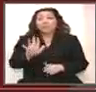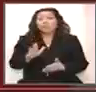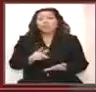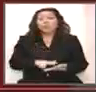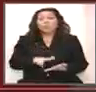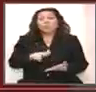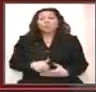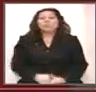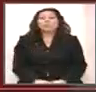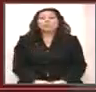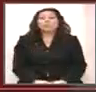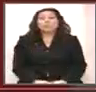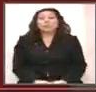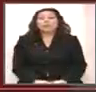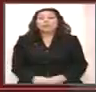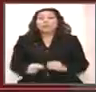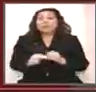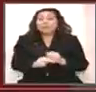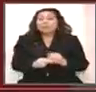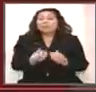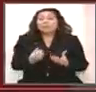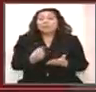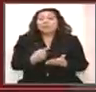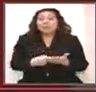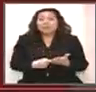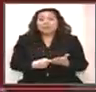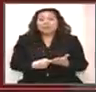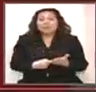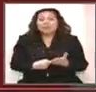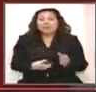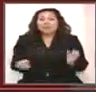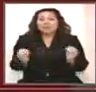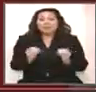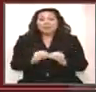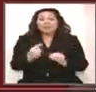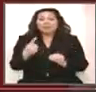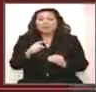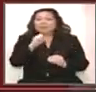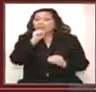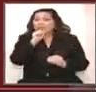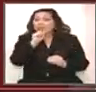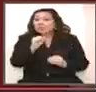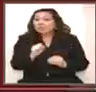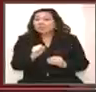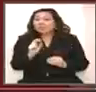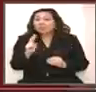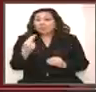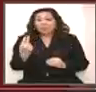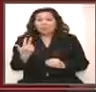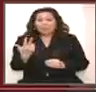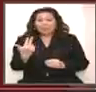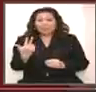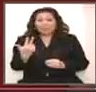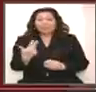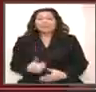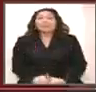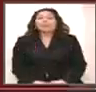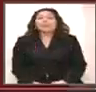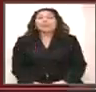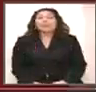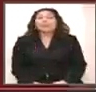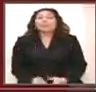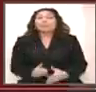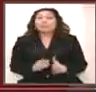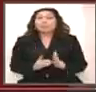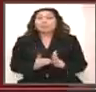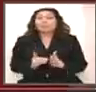aprobación de política, como política nacional, lo que fue concretado el 1 de diciembre de 2013.